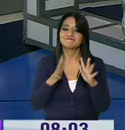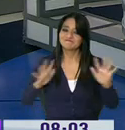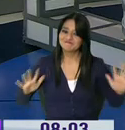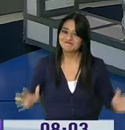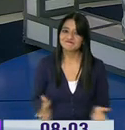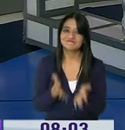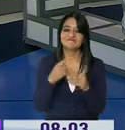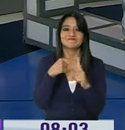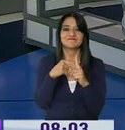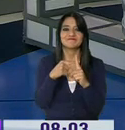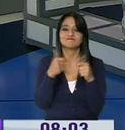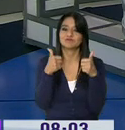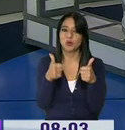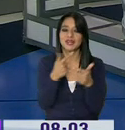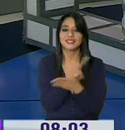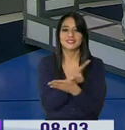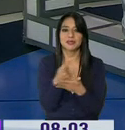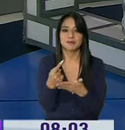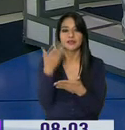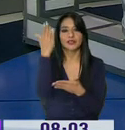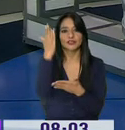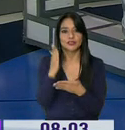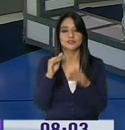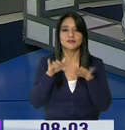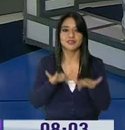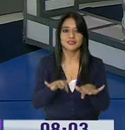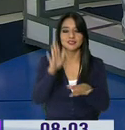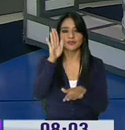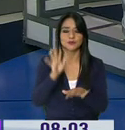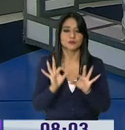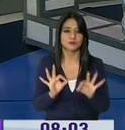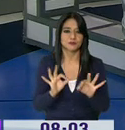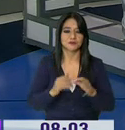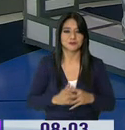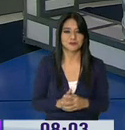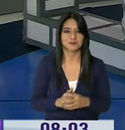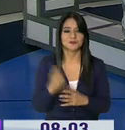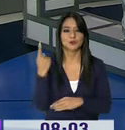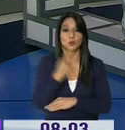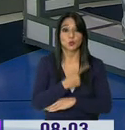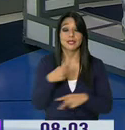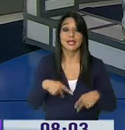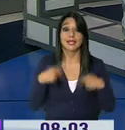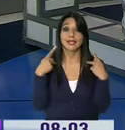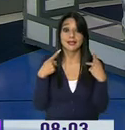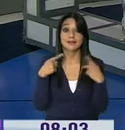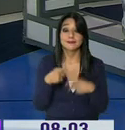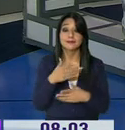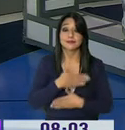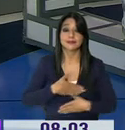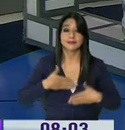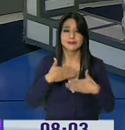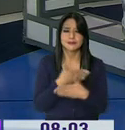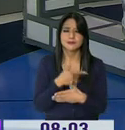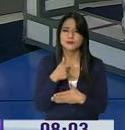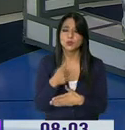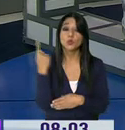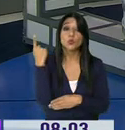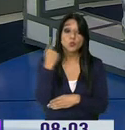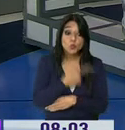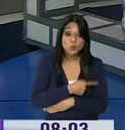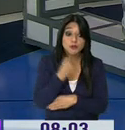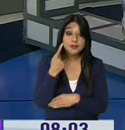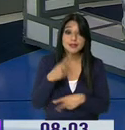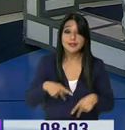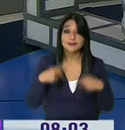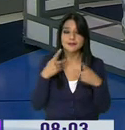energía, buena semana, bendecido día lunes, y vivamos un día, ahora más que nunca, esa palabrita es maravillosa, un día a